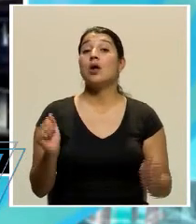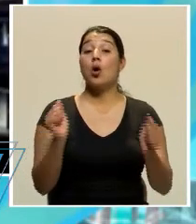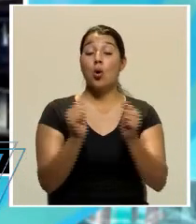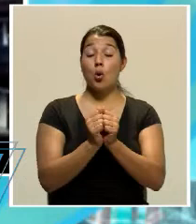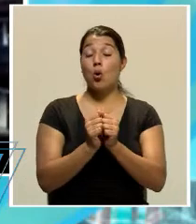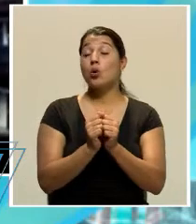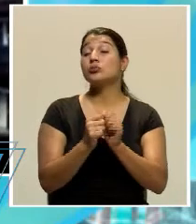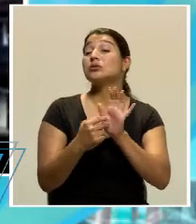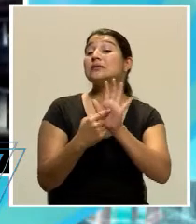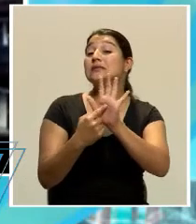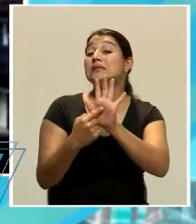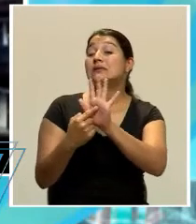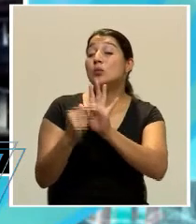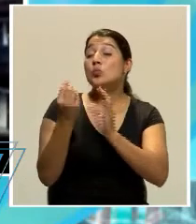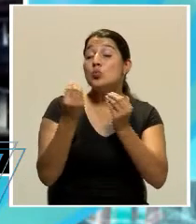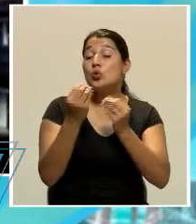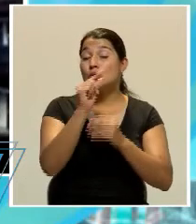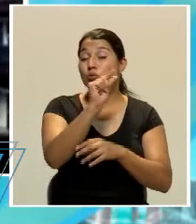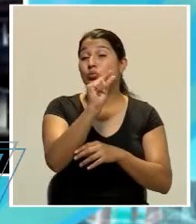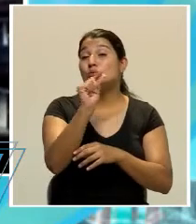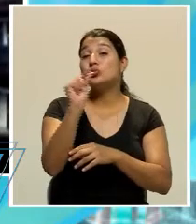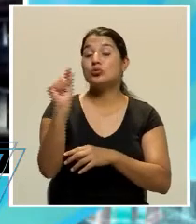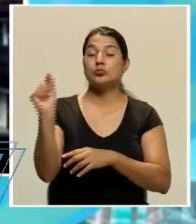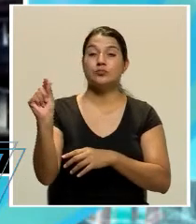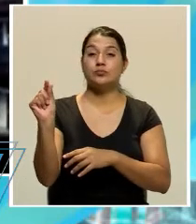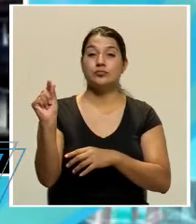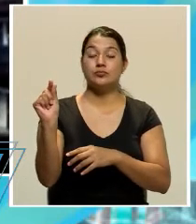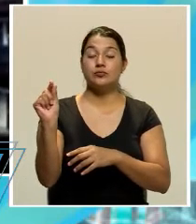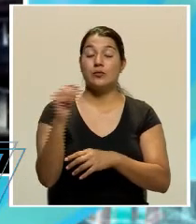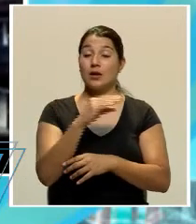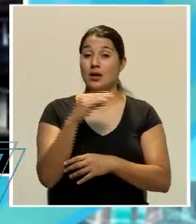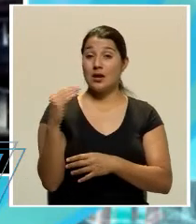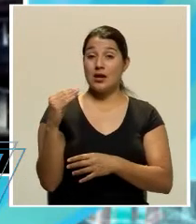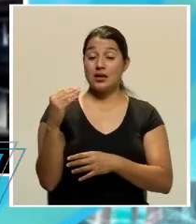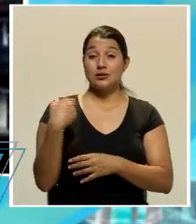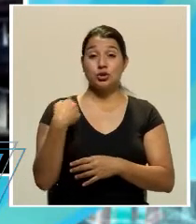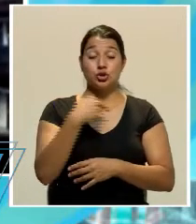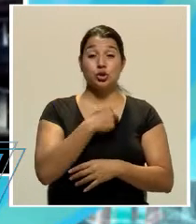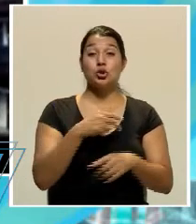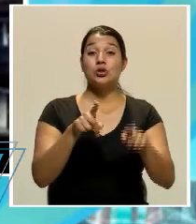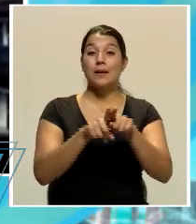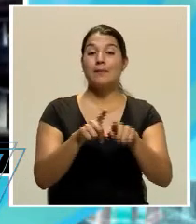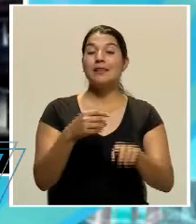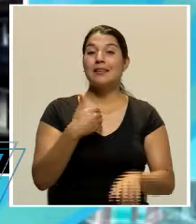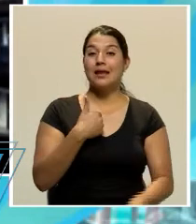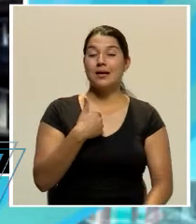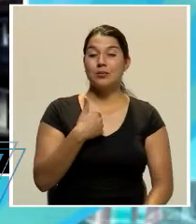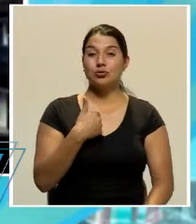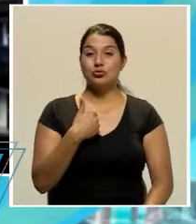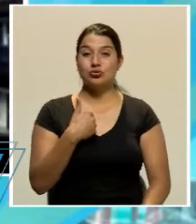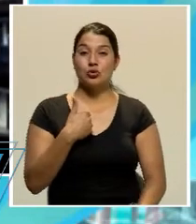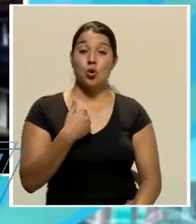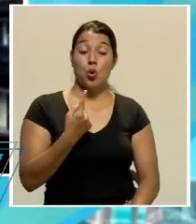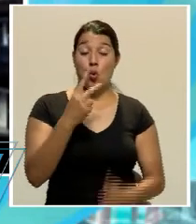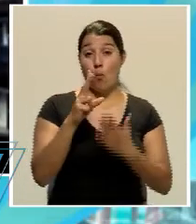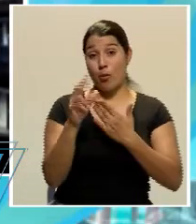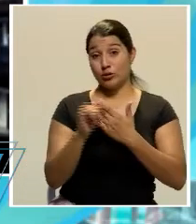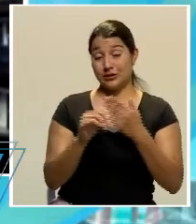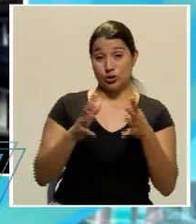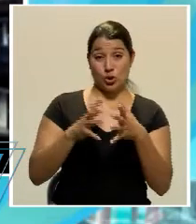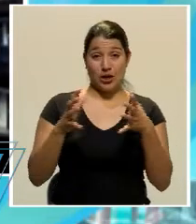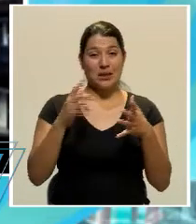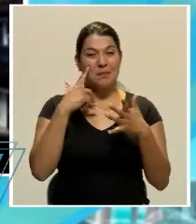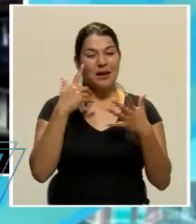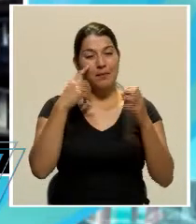con exposiciones muy pequeñas, acotadas, y tenemos un gran proyecto